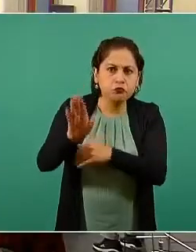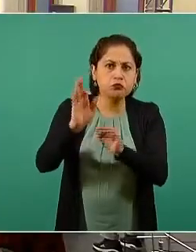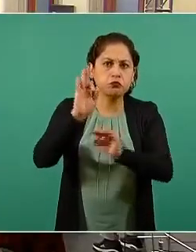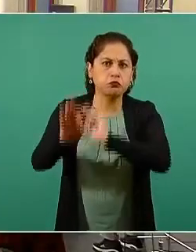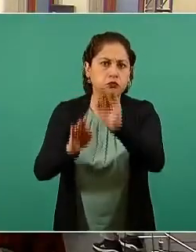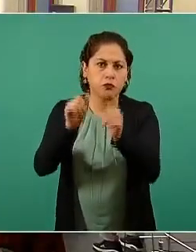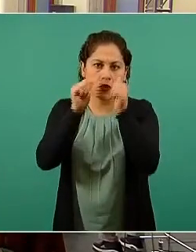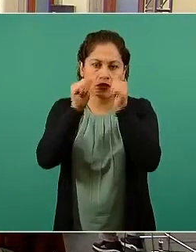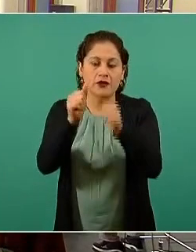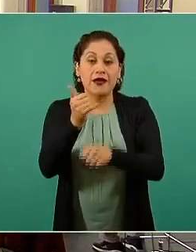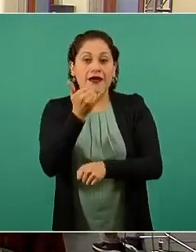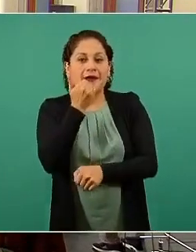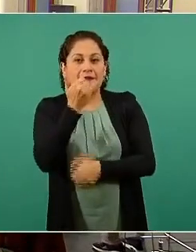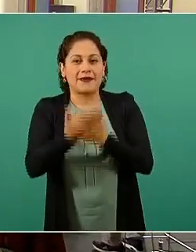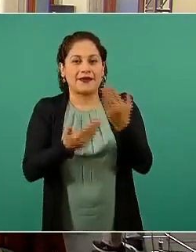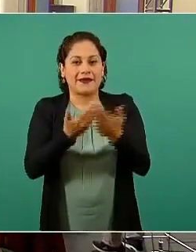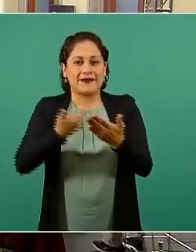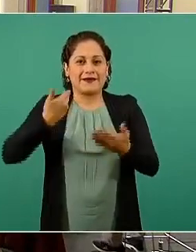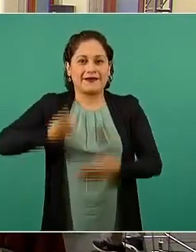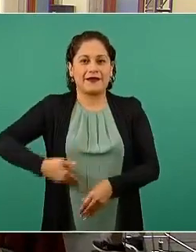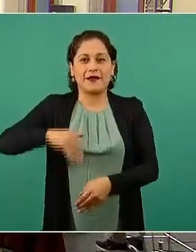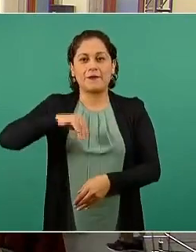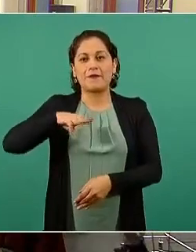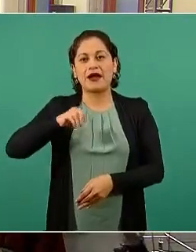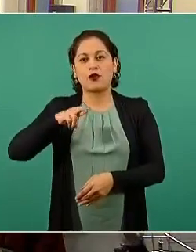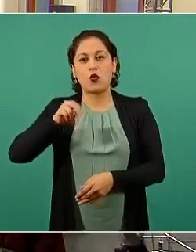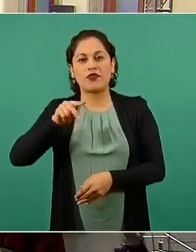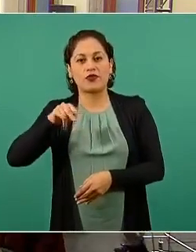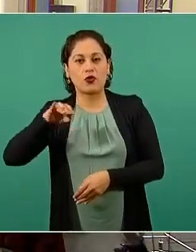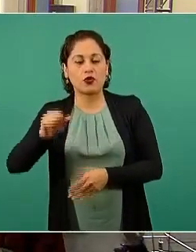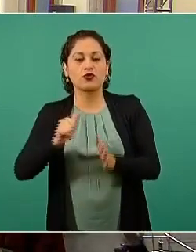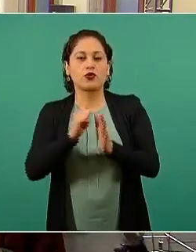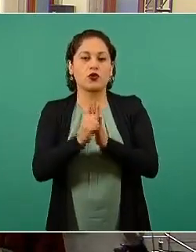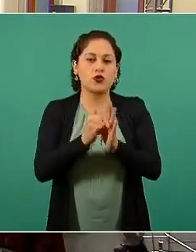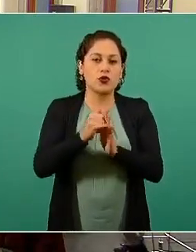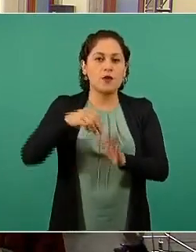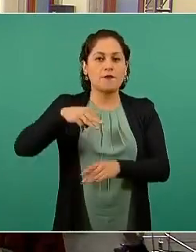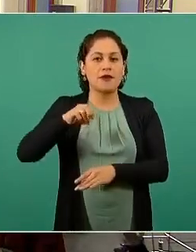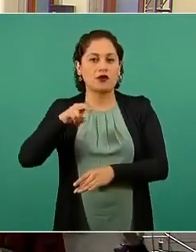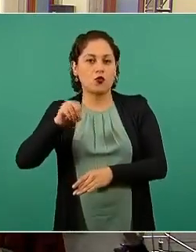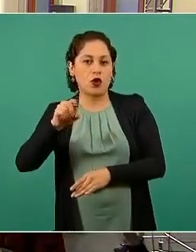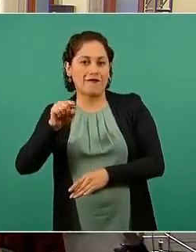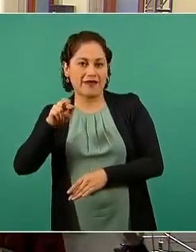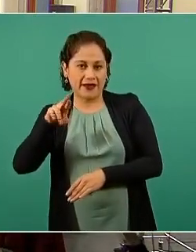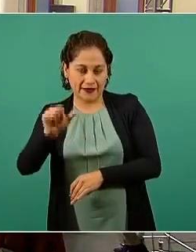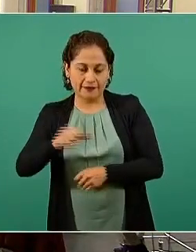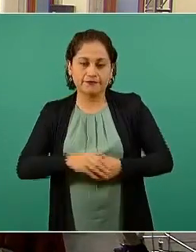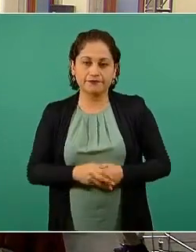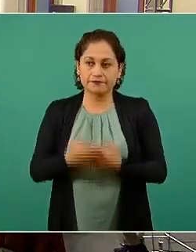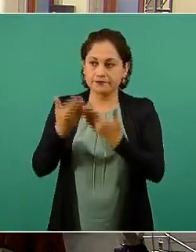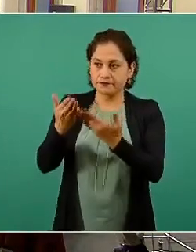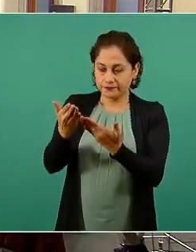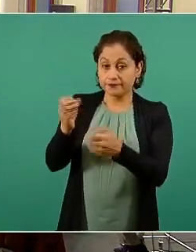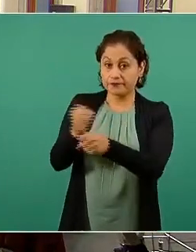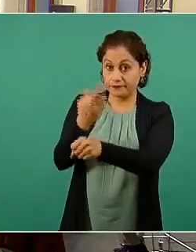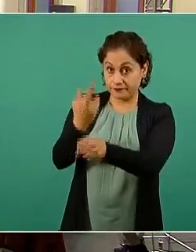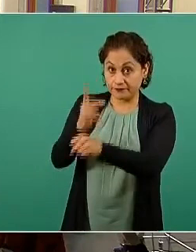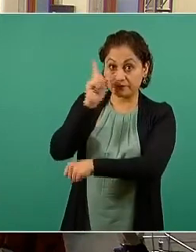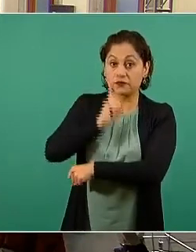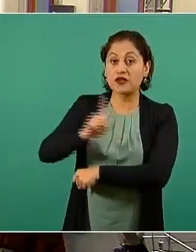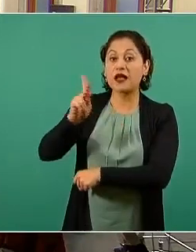por no presentarme, soy Marco Antonio Olvera de la revista Énfasis y del canal de YouTube Marco Olvera Oficial. Ministra Carla, en